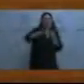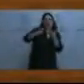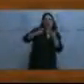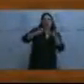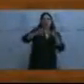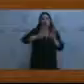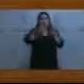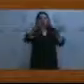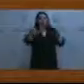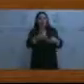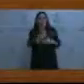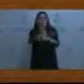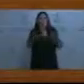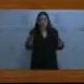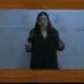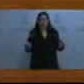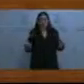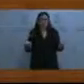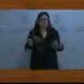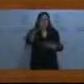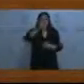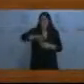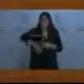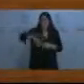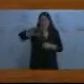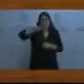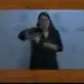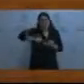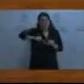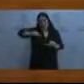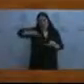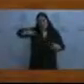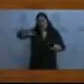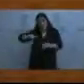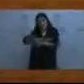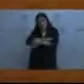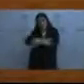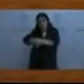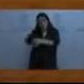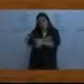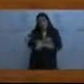Mire, nunca, nunca, nunca, con ningún gobierno socialista han